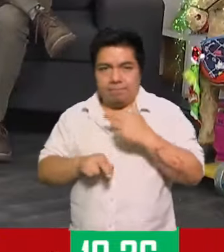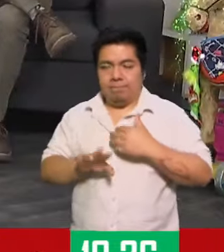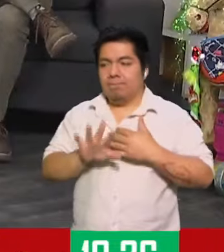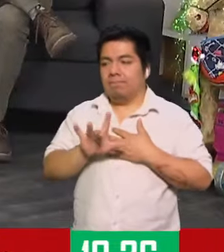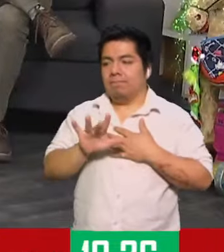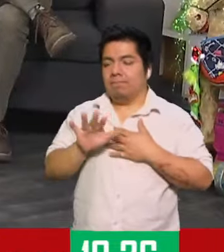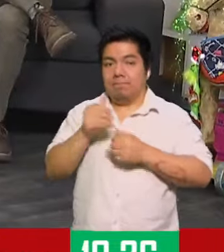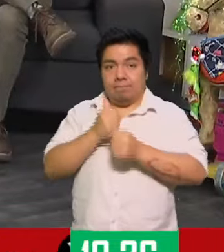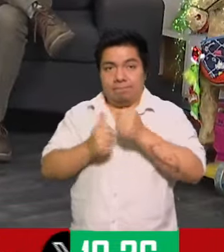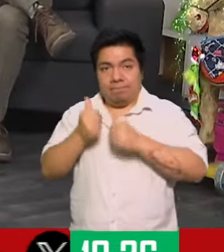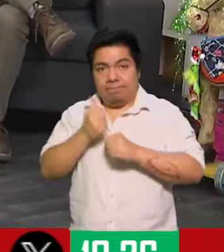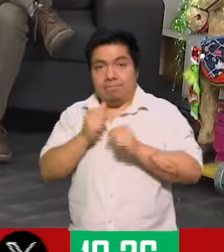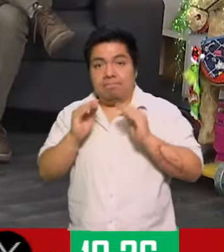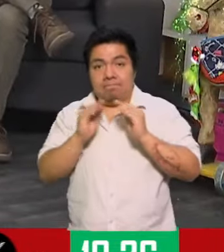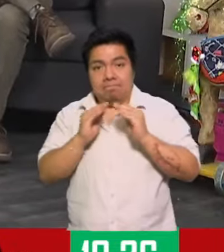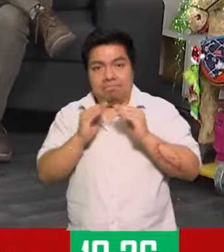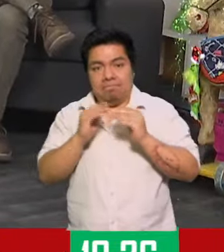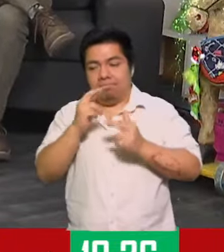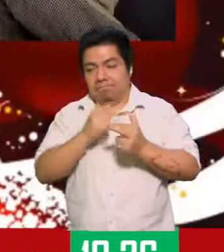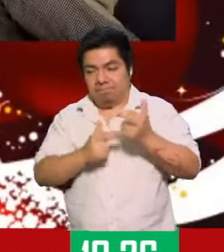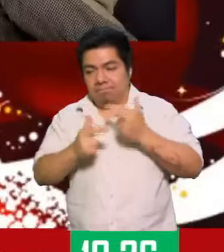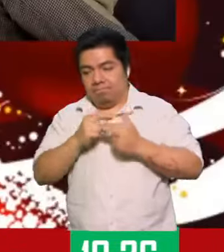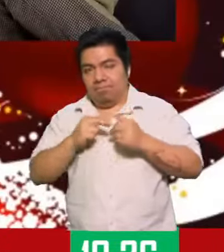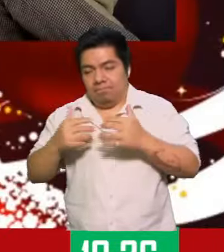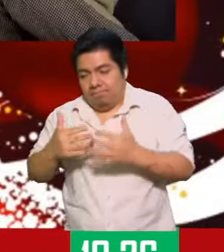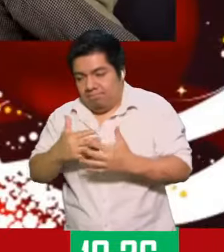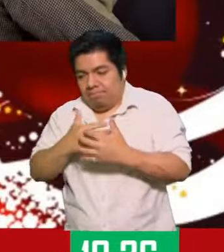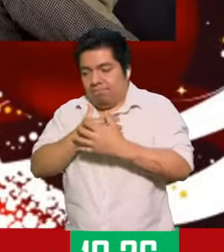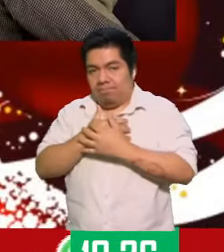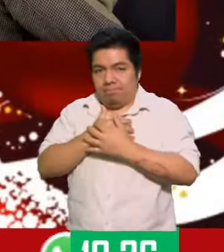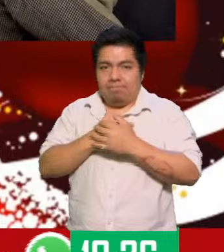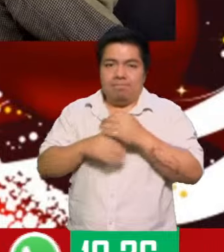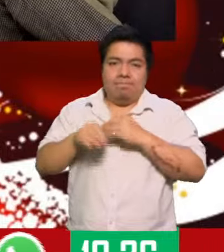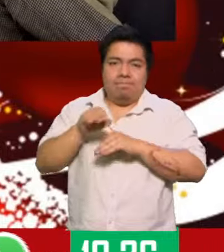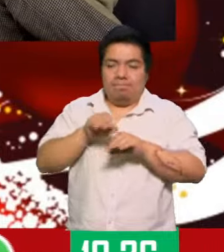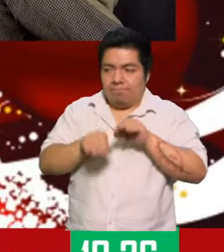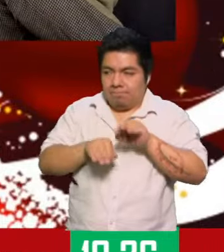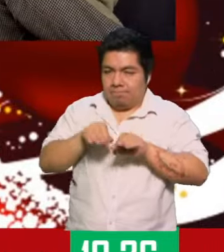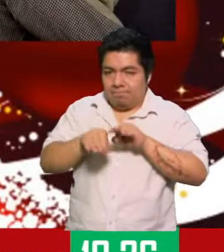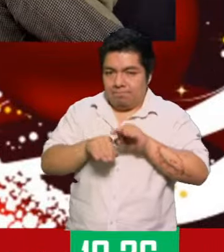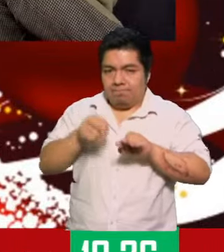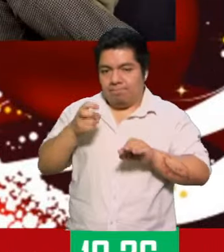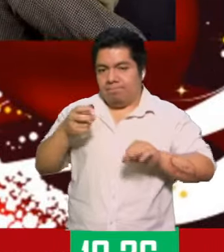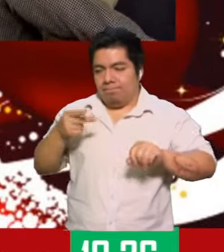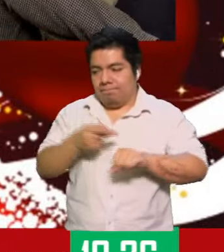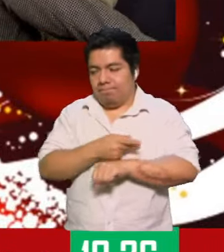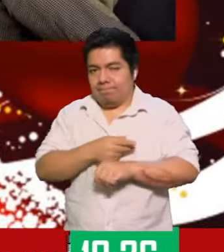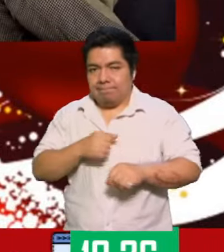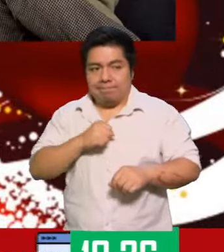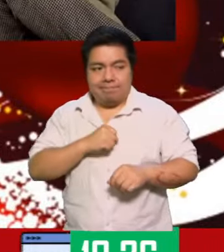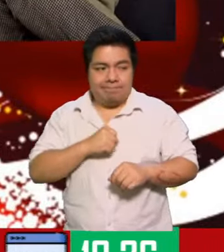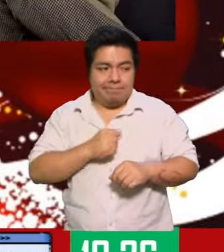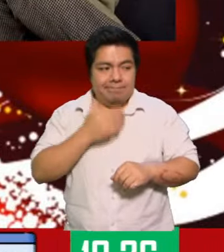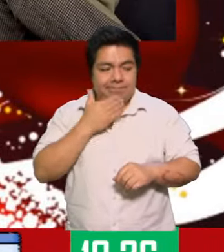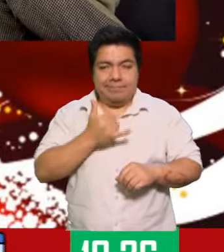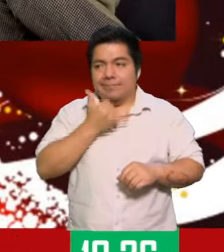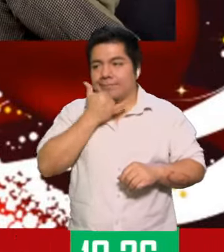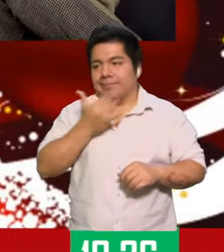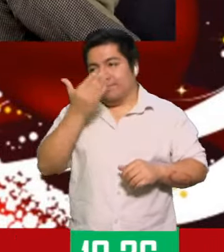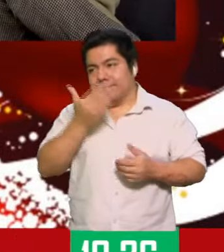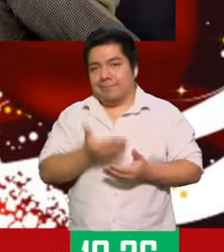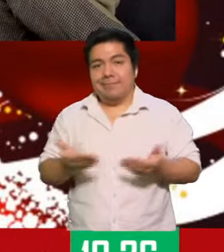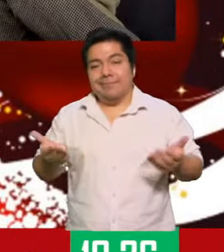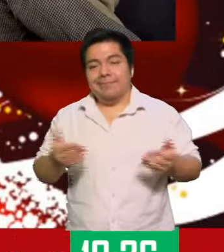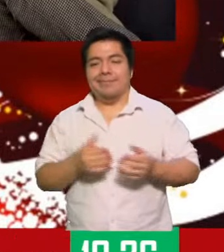años regresa a su casa un poco para buscando cobijo porque está Oh pues es es lo que pasa Sí cómo le